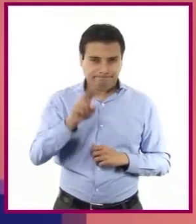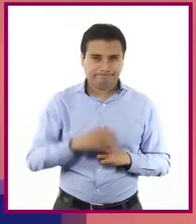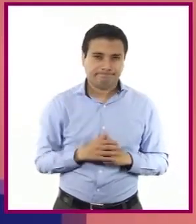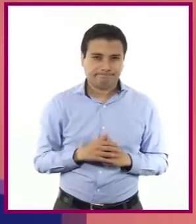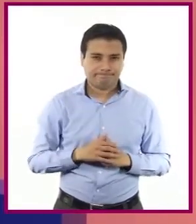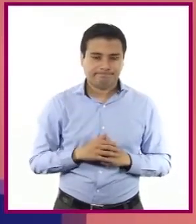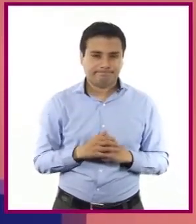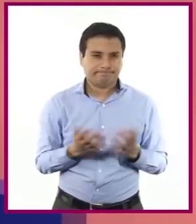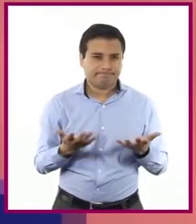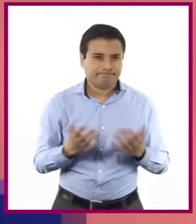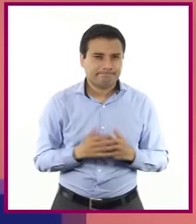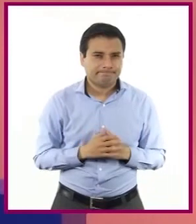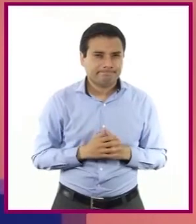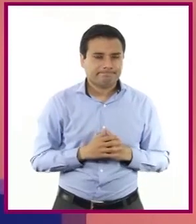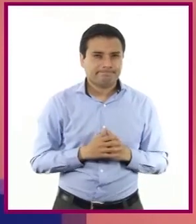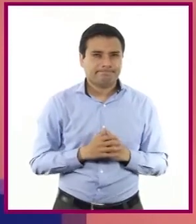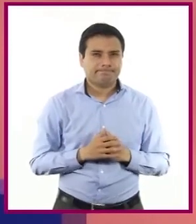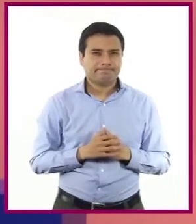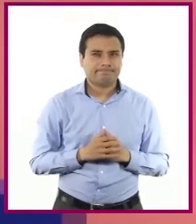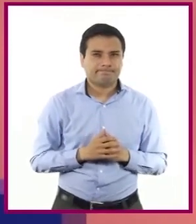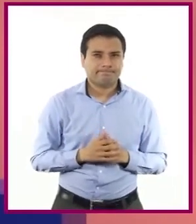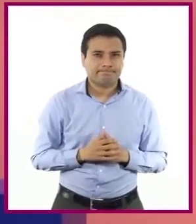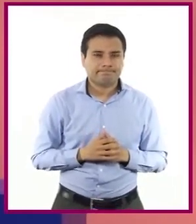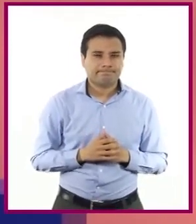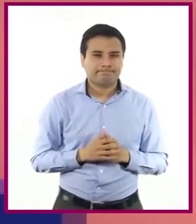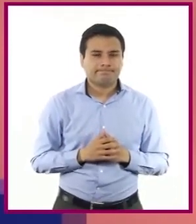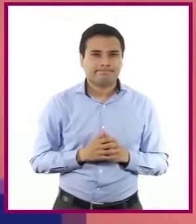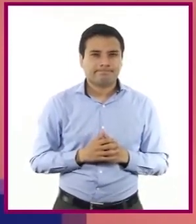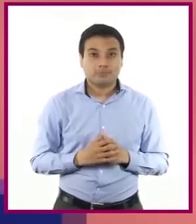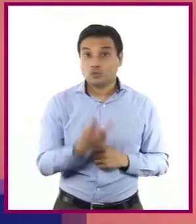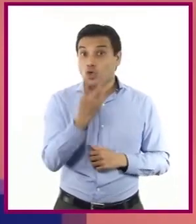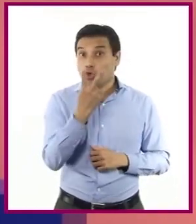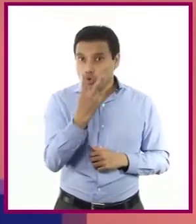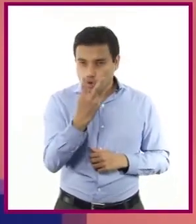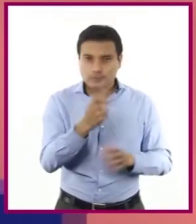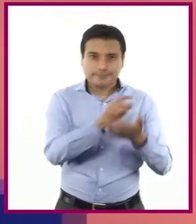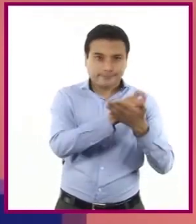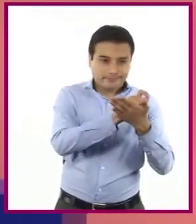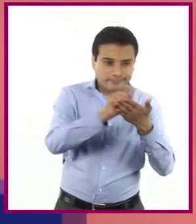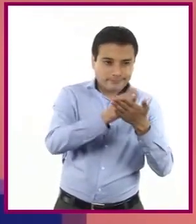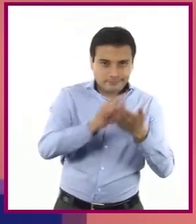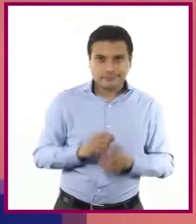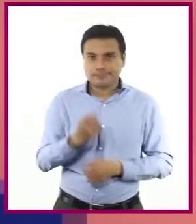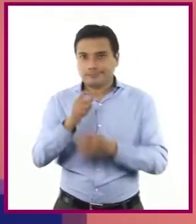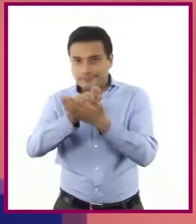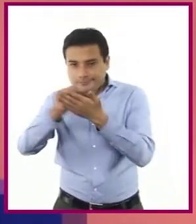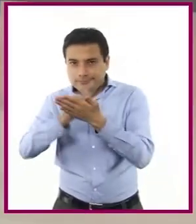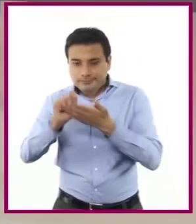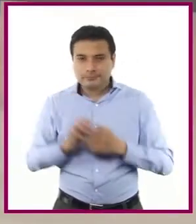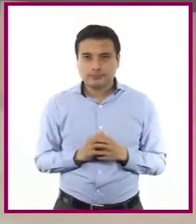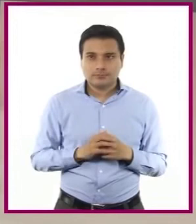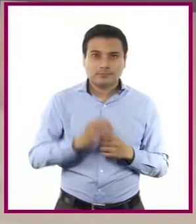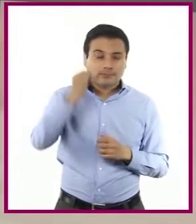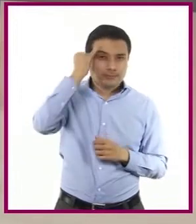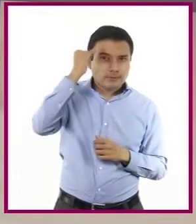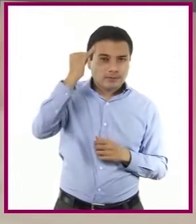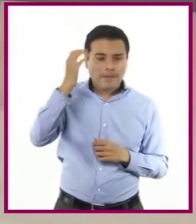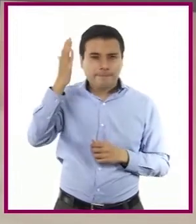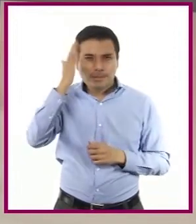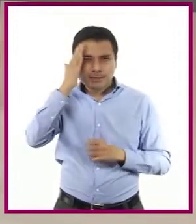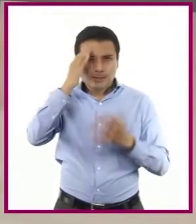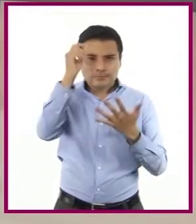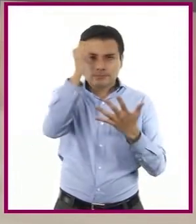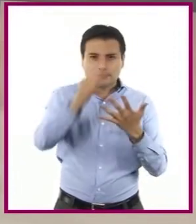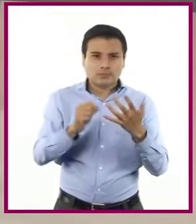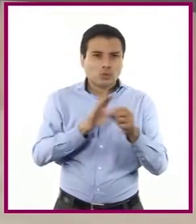en cuál de las dos versiones subrayadas se hizo una selección de las ideas principales y en cuál